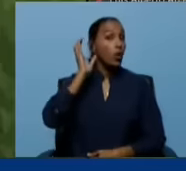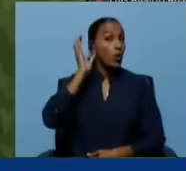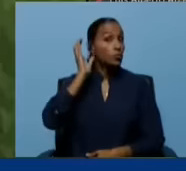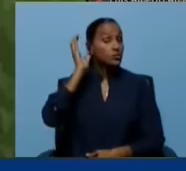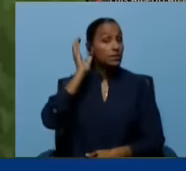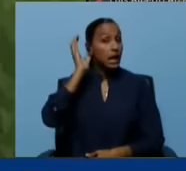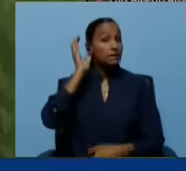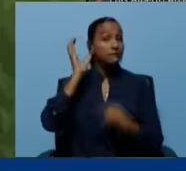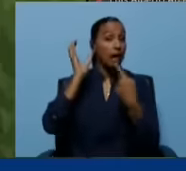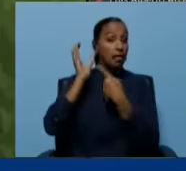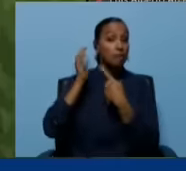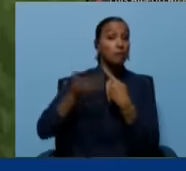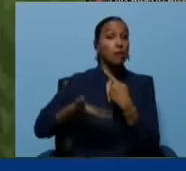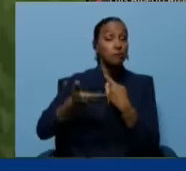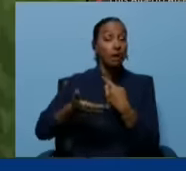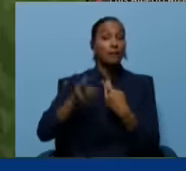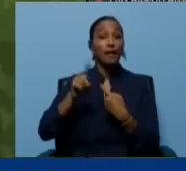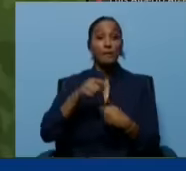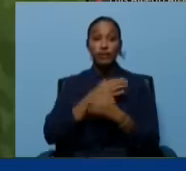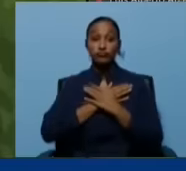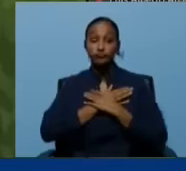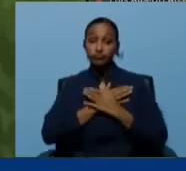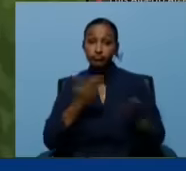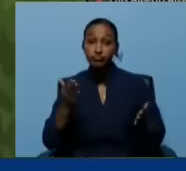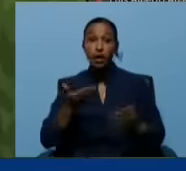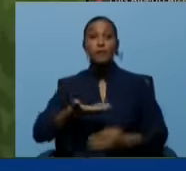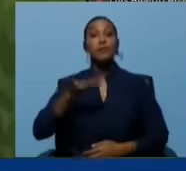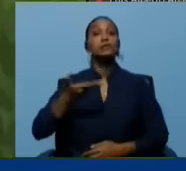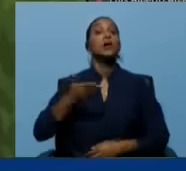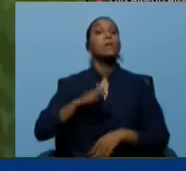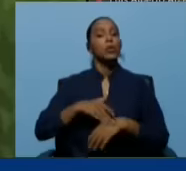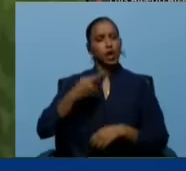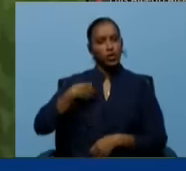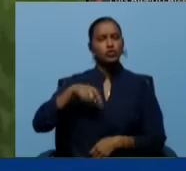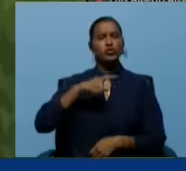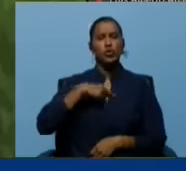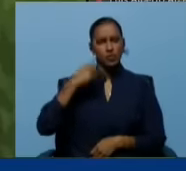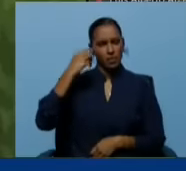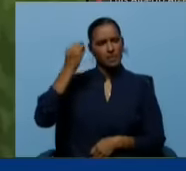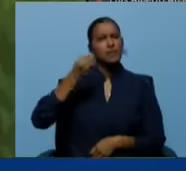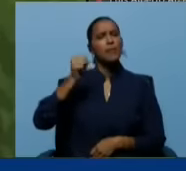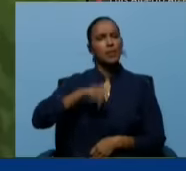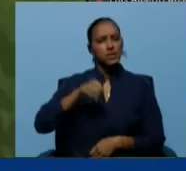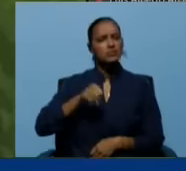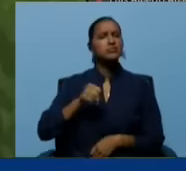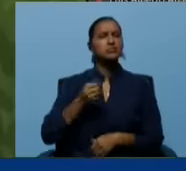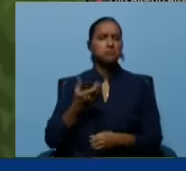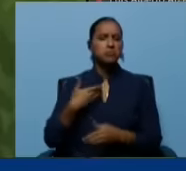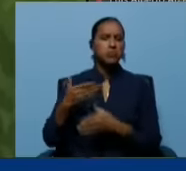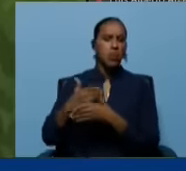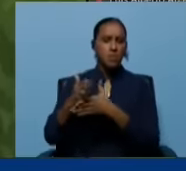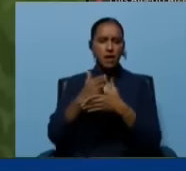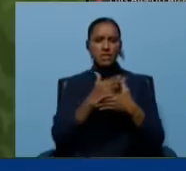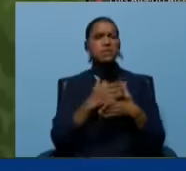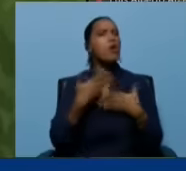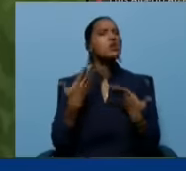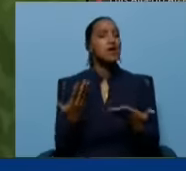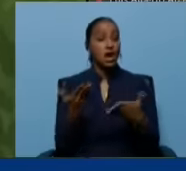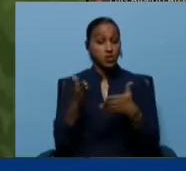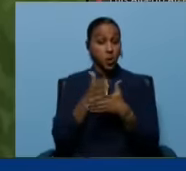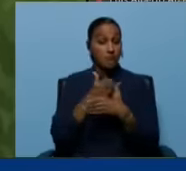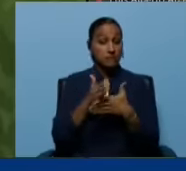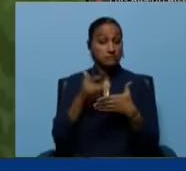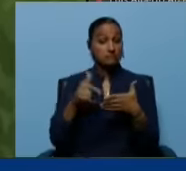solidaridad, porque creo que somos y compartimos esta idea, que somos